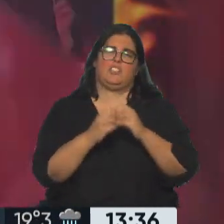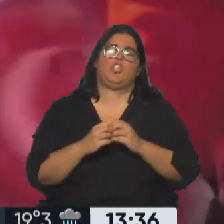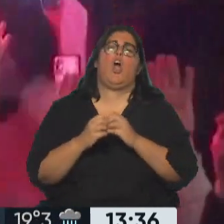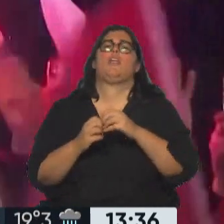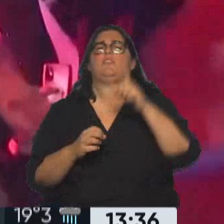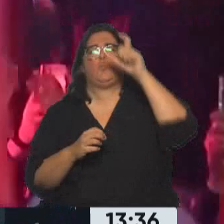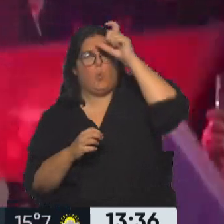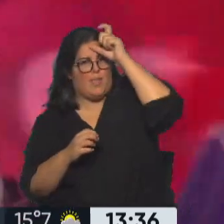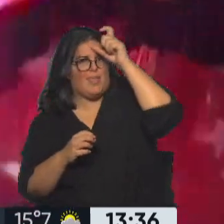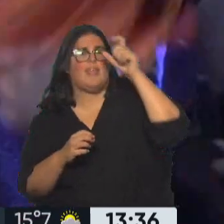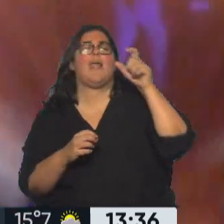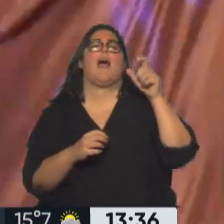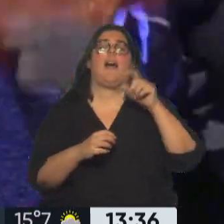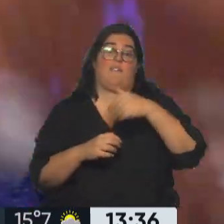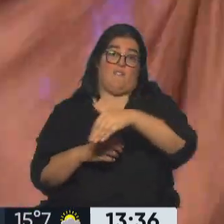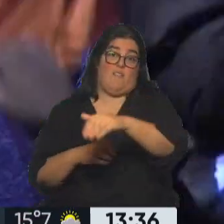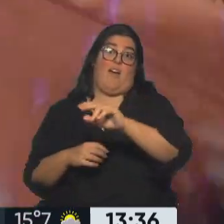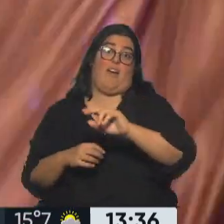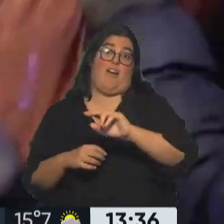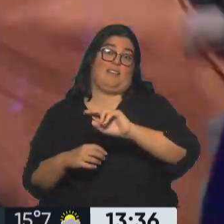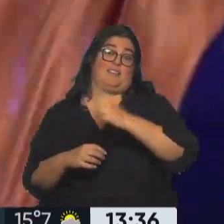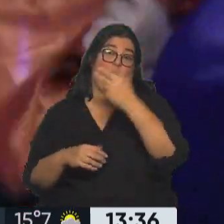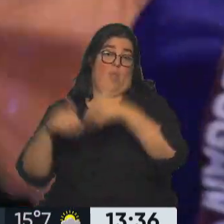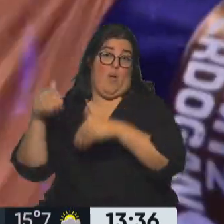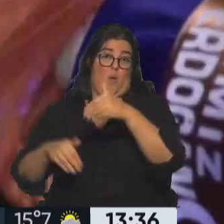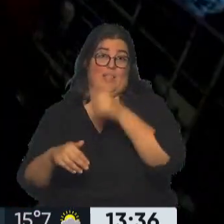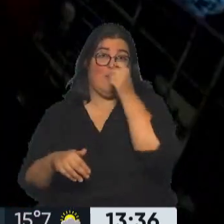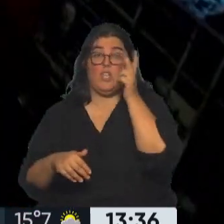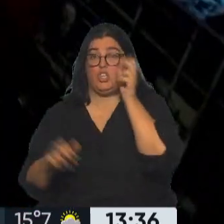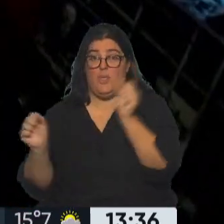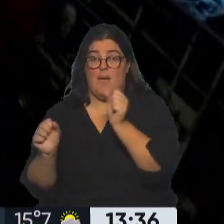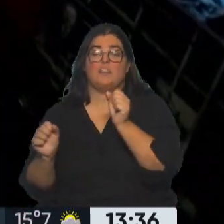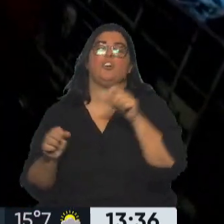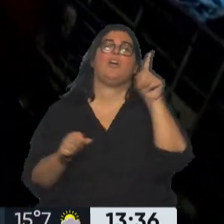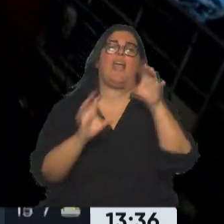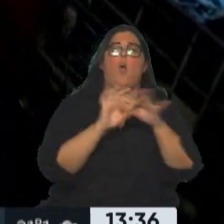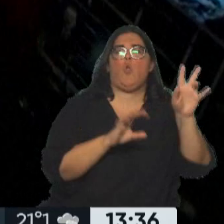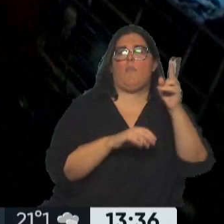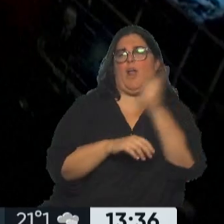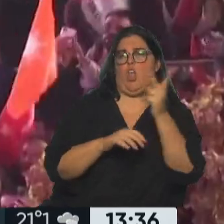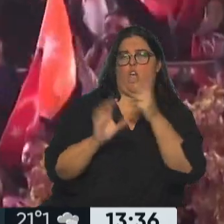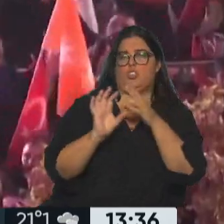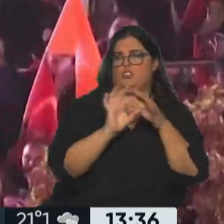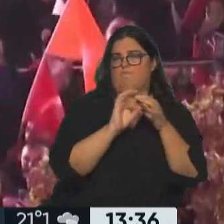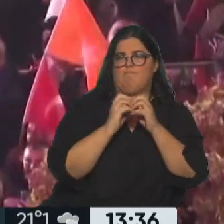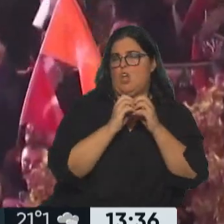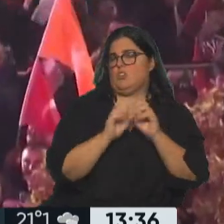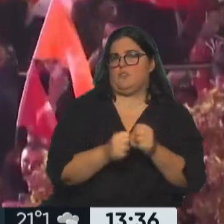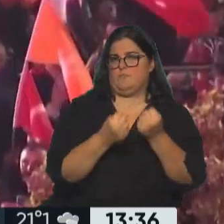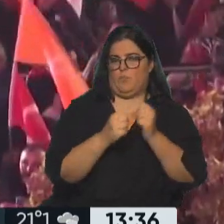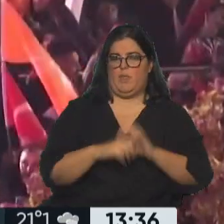entre este país que va al balotaje el próximo 28 de mayo y la Unión Europea. Bueno, a ver,